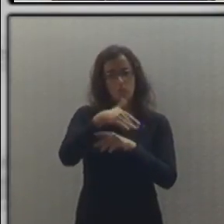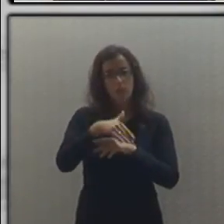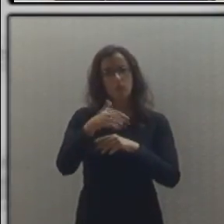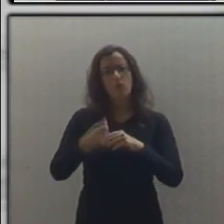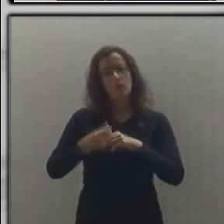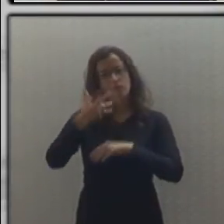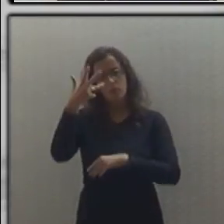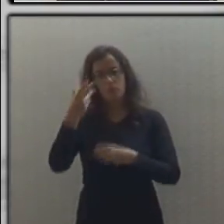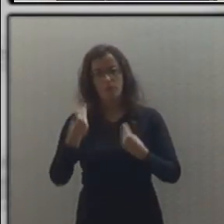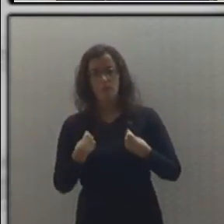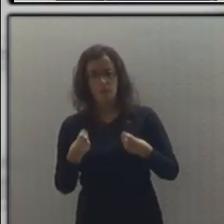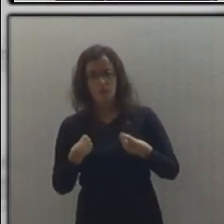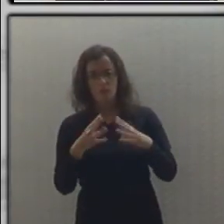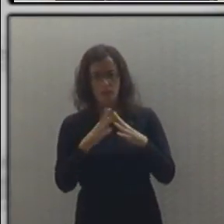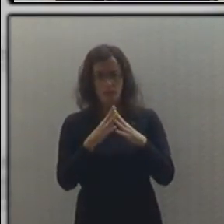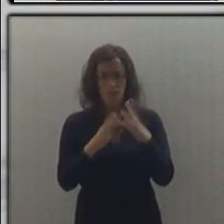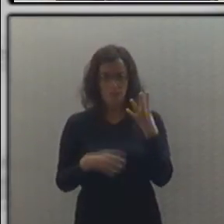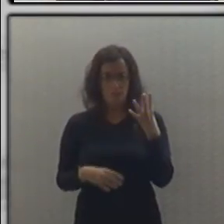vivienda.